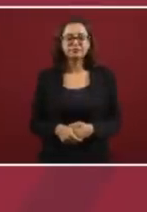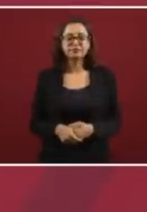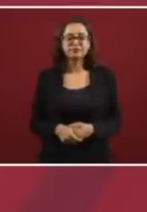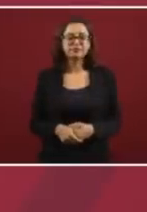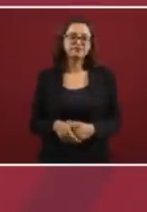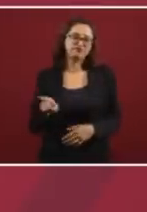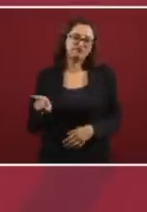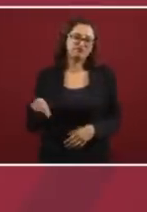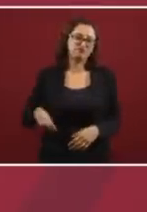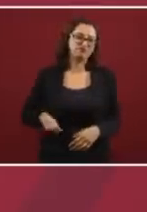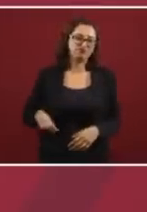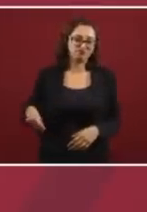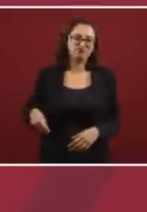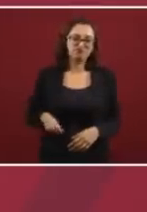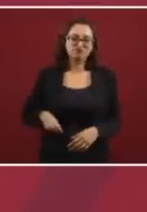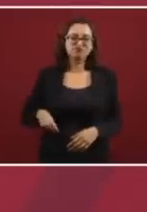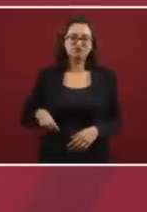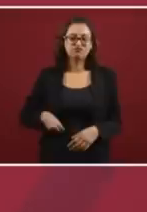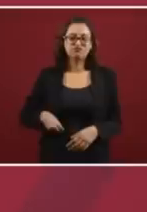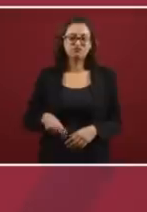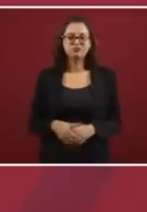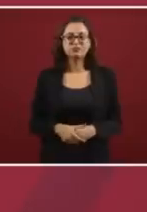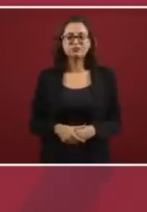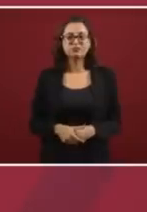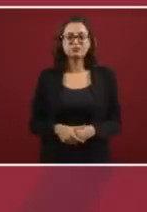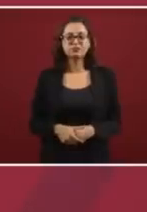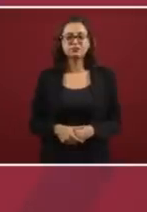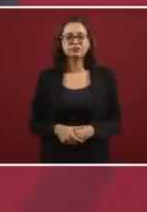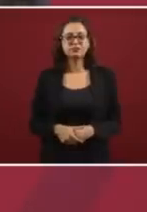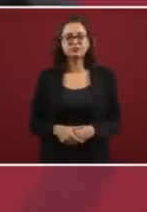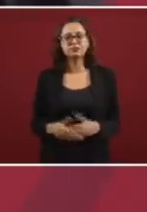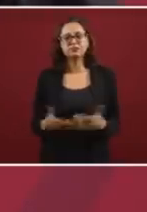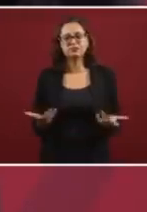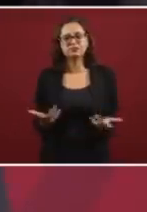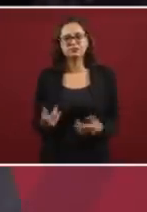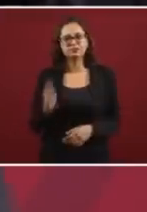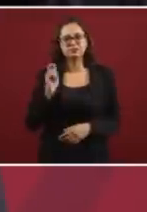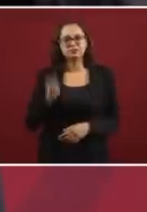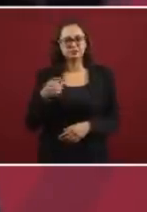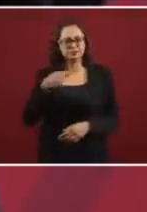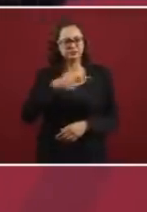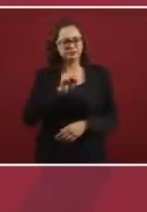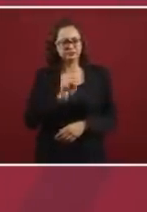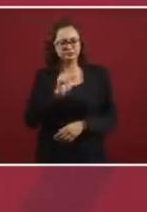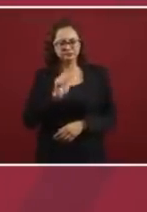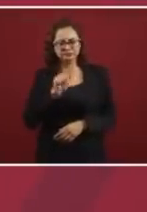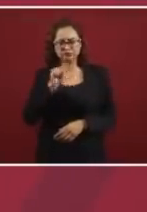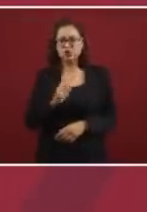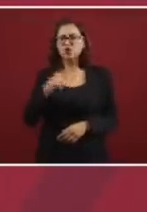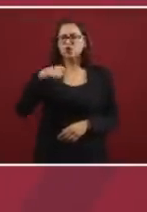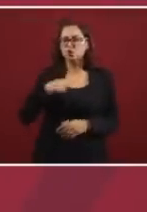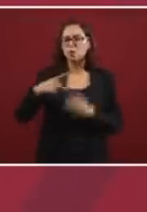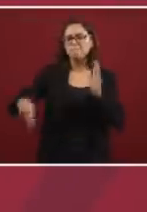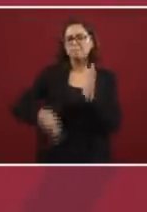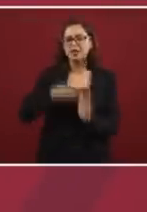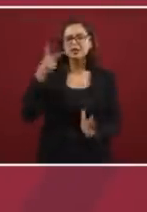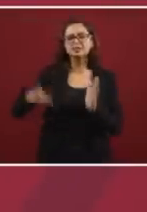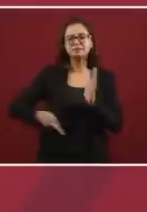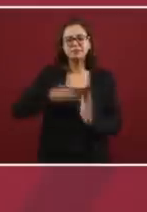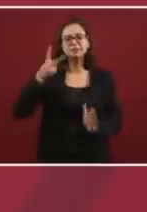en la acusada no es que el sat y esto lo digo y lo repito